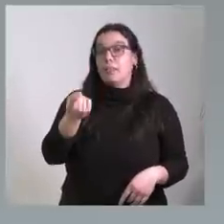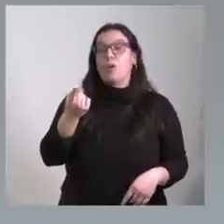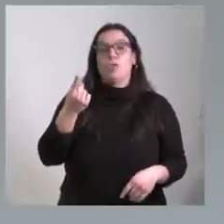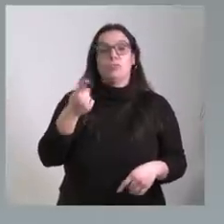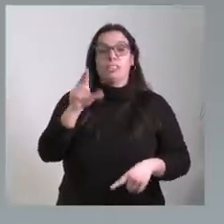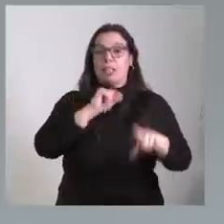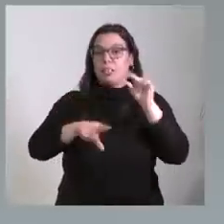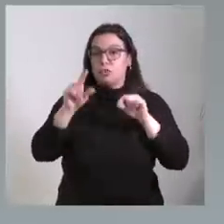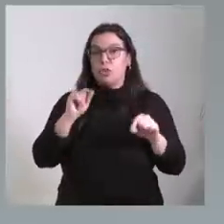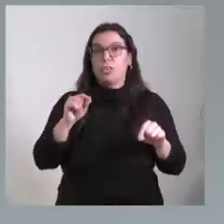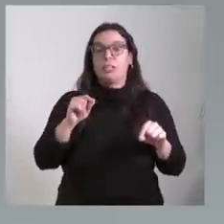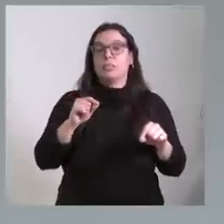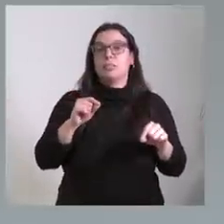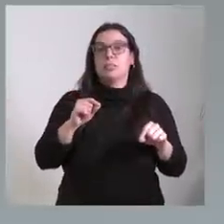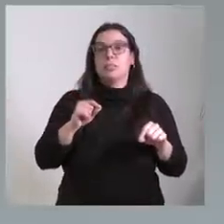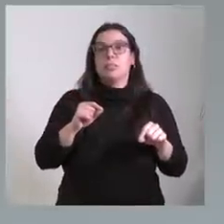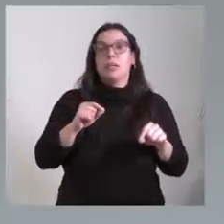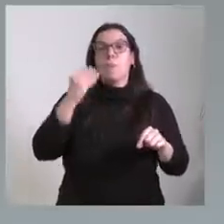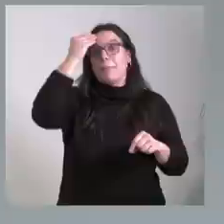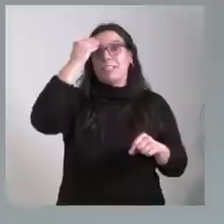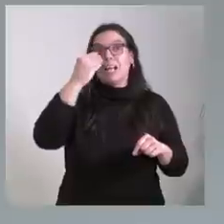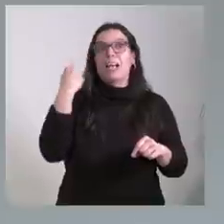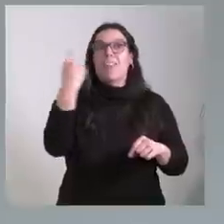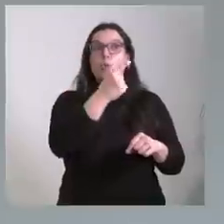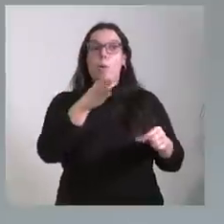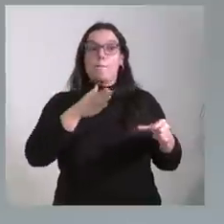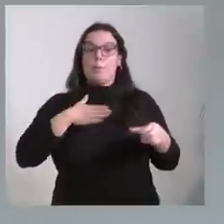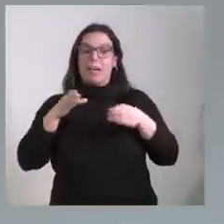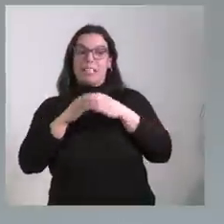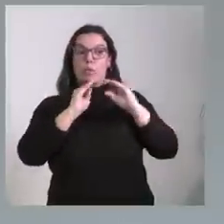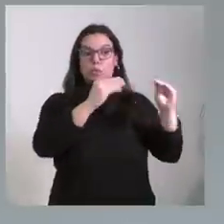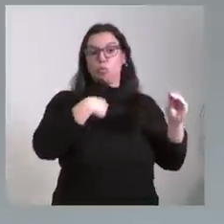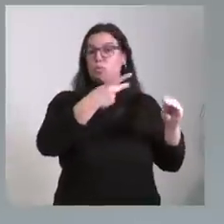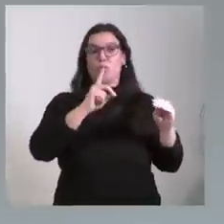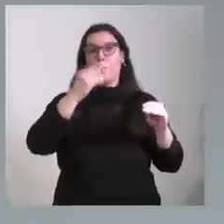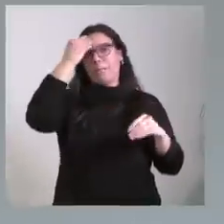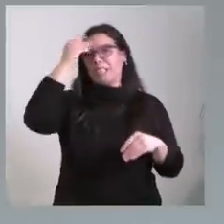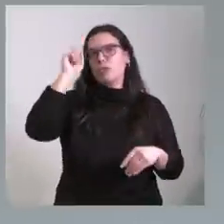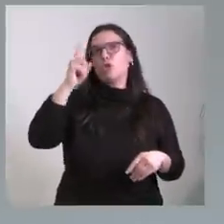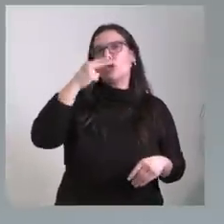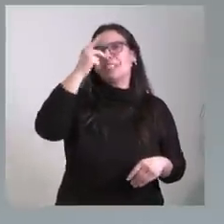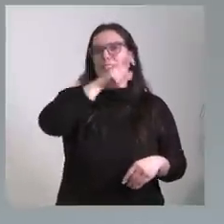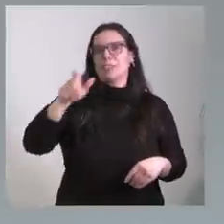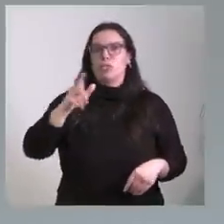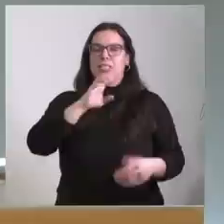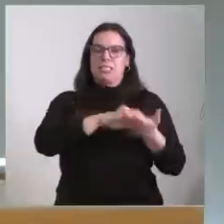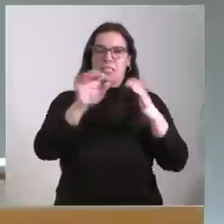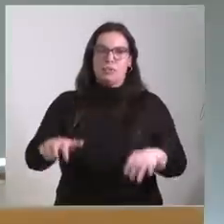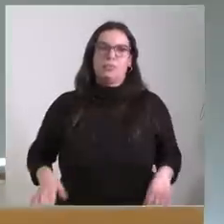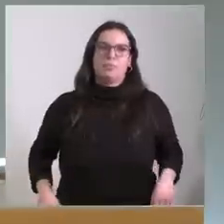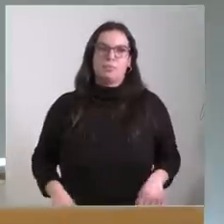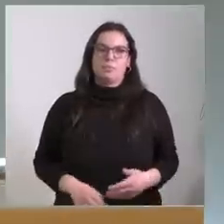olvidamos los orígenes de cada uno de nosotros para pensar siempre en el interés general de casti y de las personas de castillón